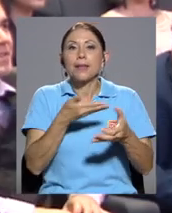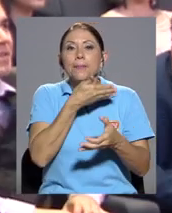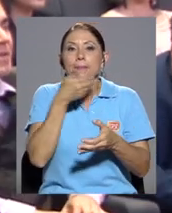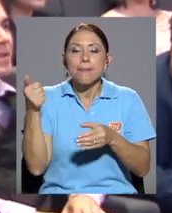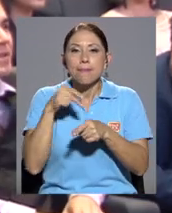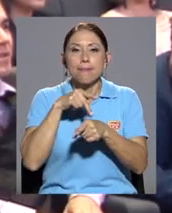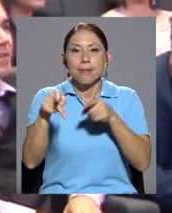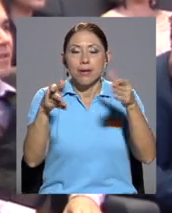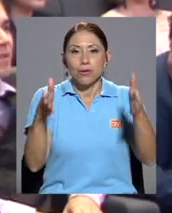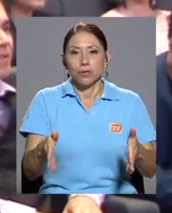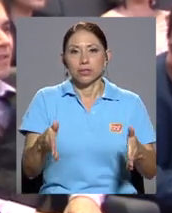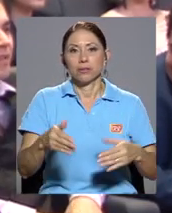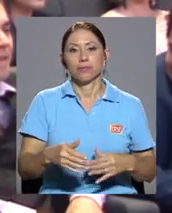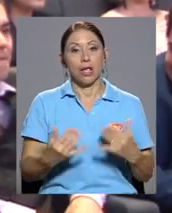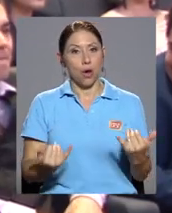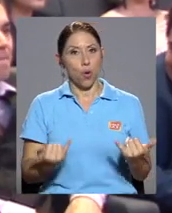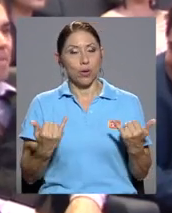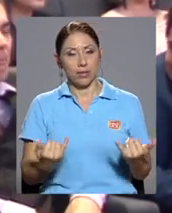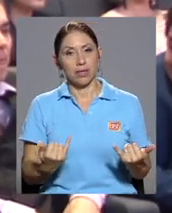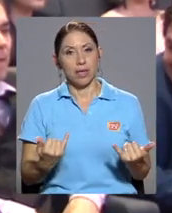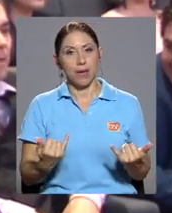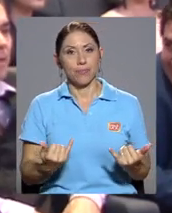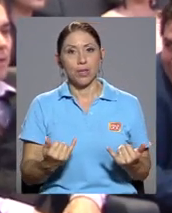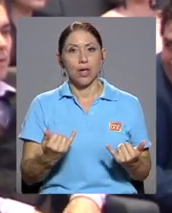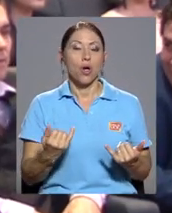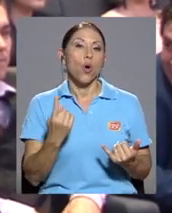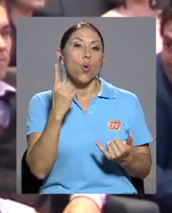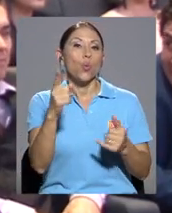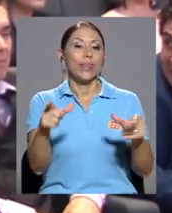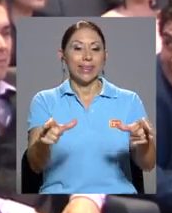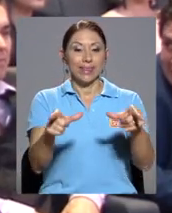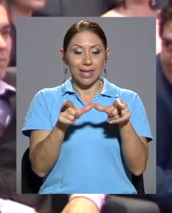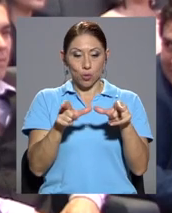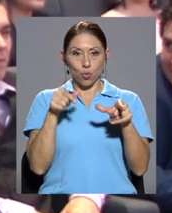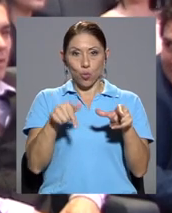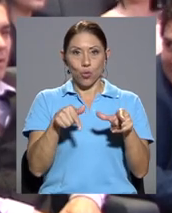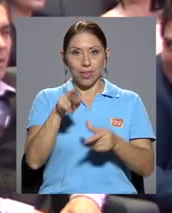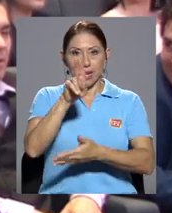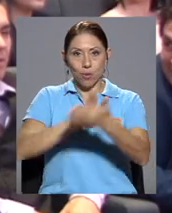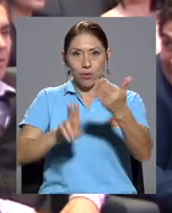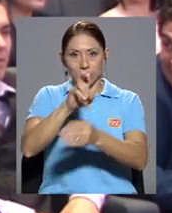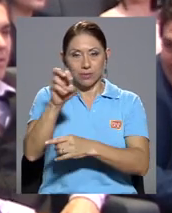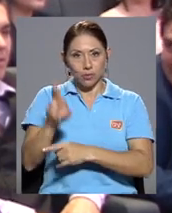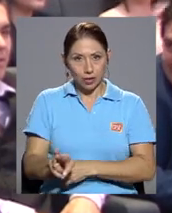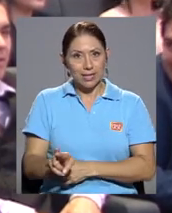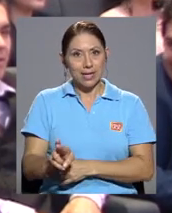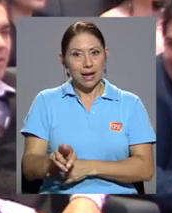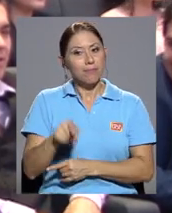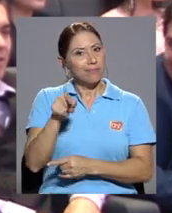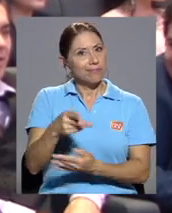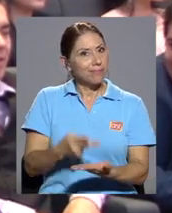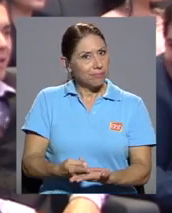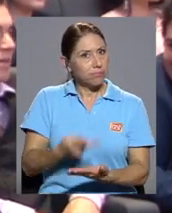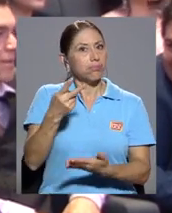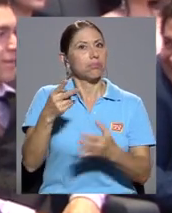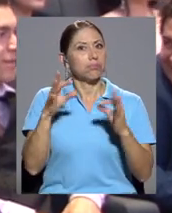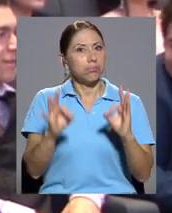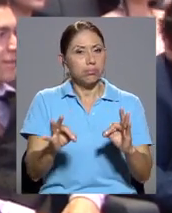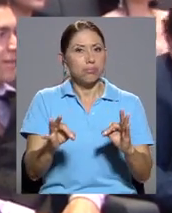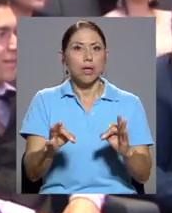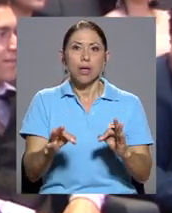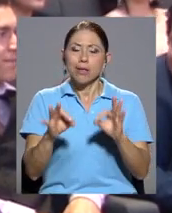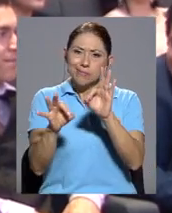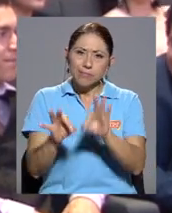profesionales y hoy día un título de la universidad de costa rica sigue siendo válido sigue teniendo